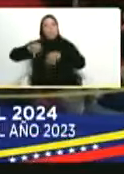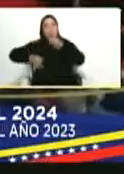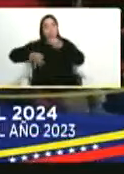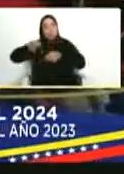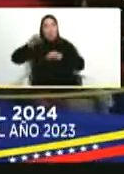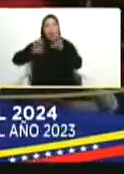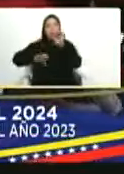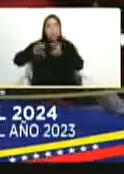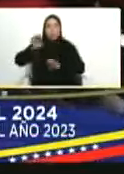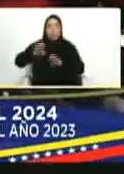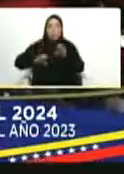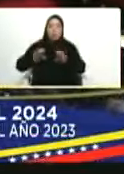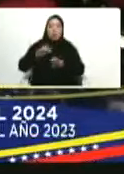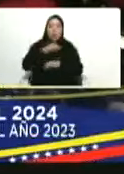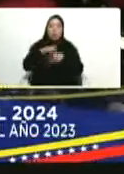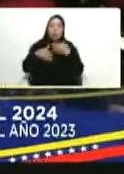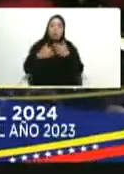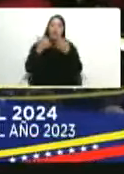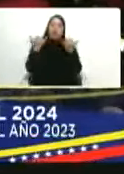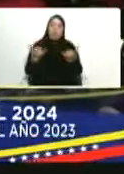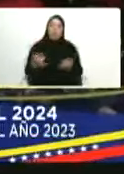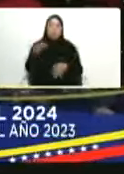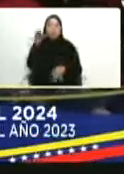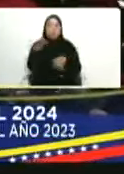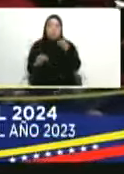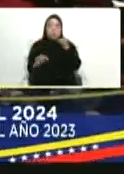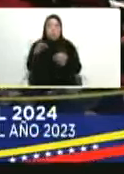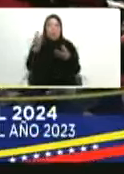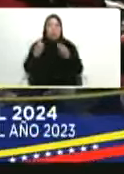realizaron diplomados de actualización para jueces